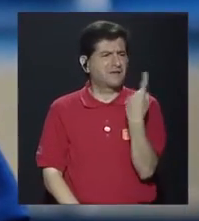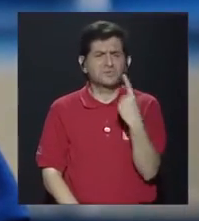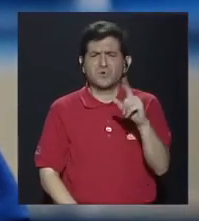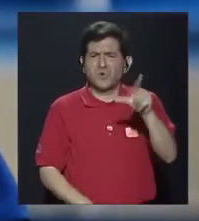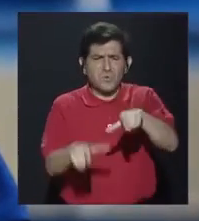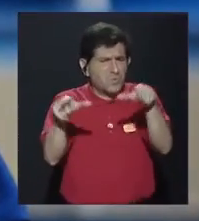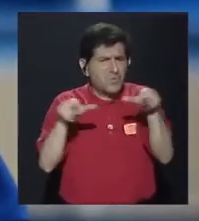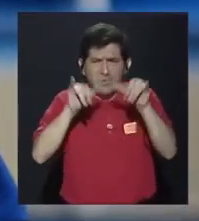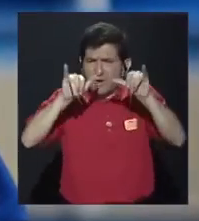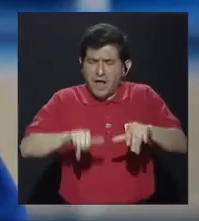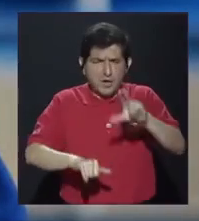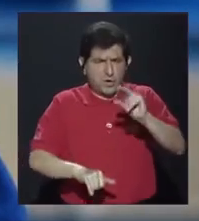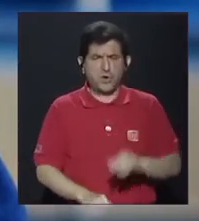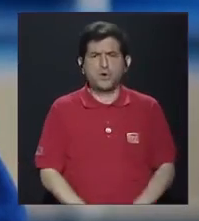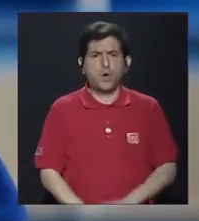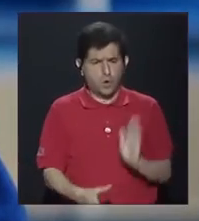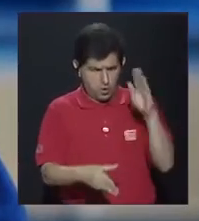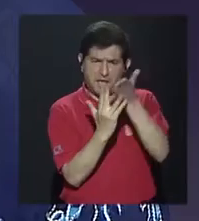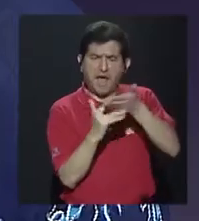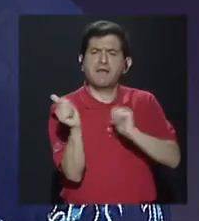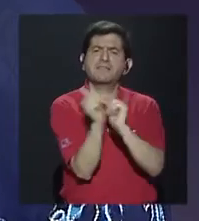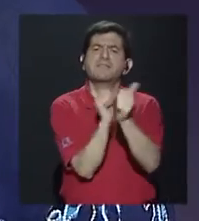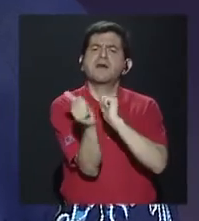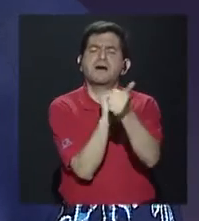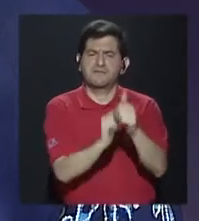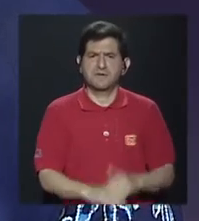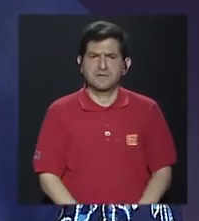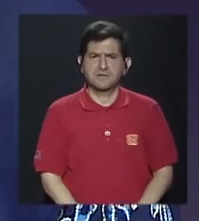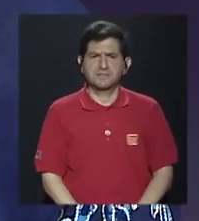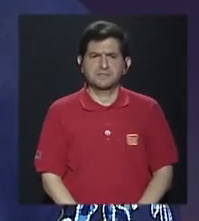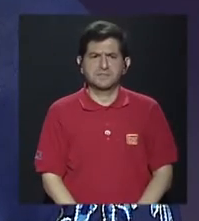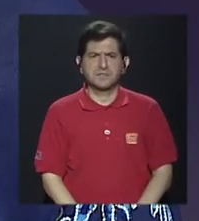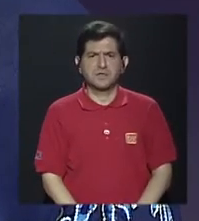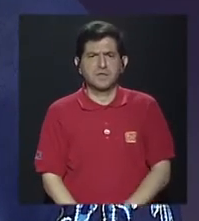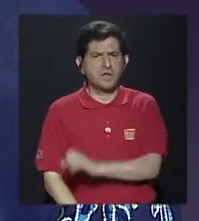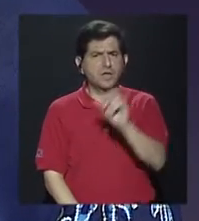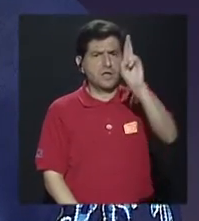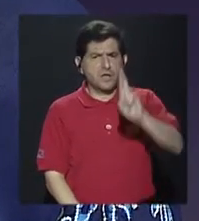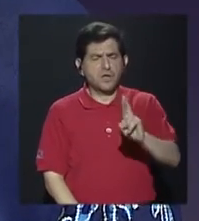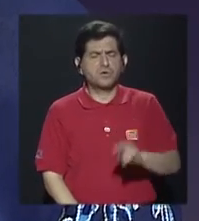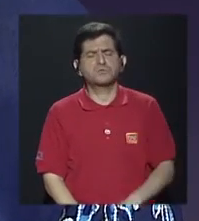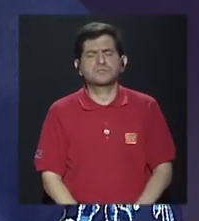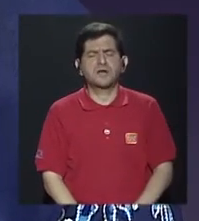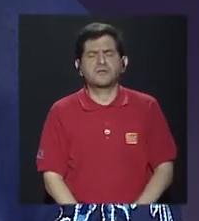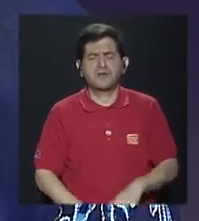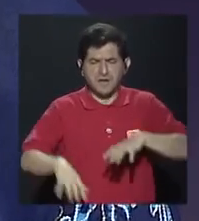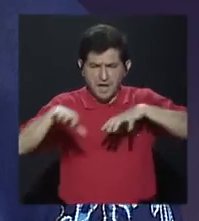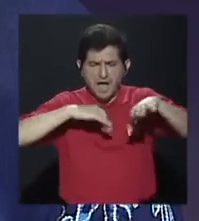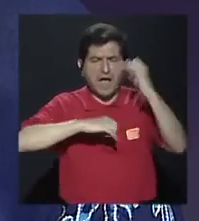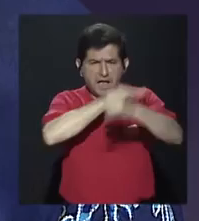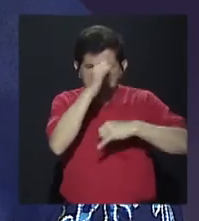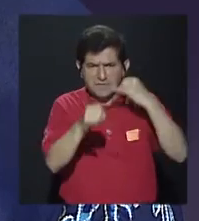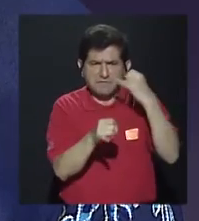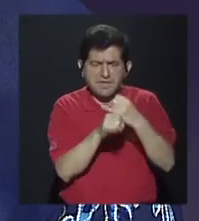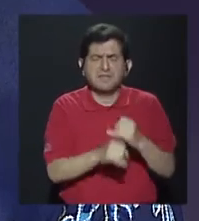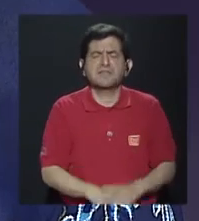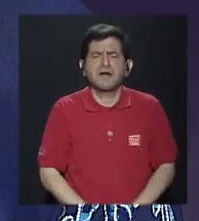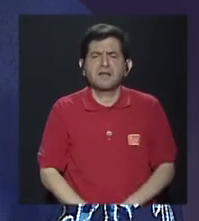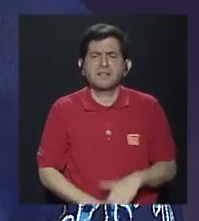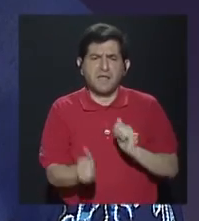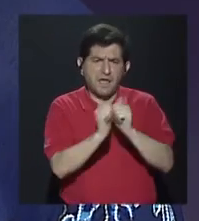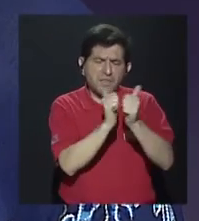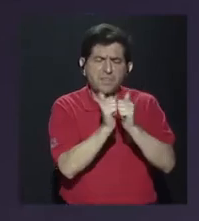para incorporarse a la sociedad por medio del deporte. ¿Y qué logros ha obtenido Costa Rica en eventos internacionales de deporte